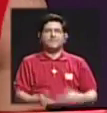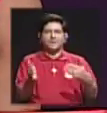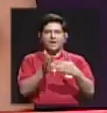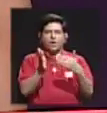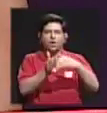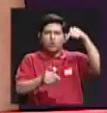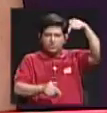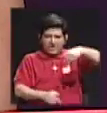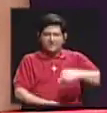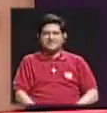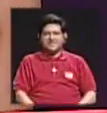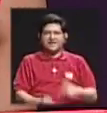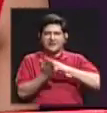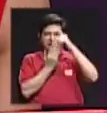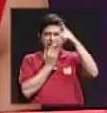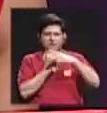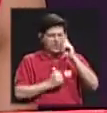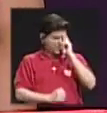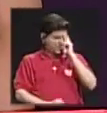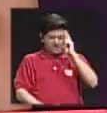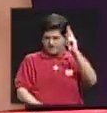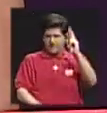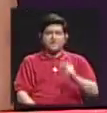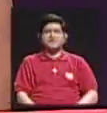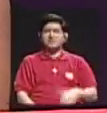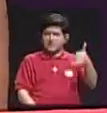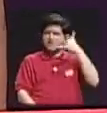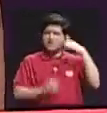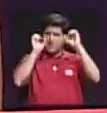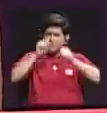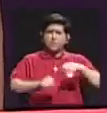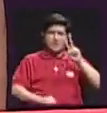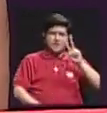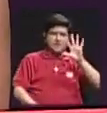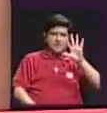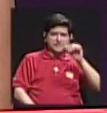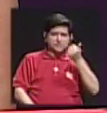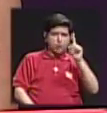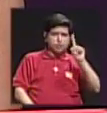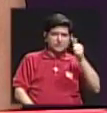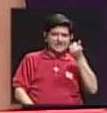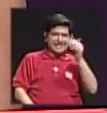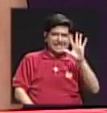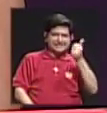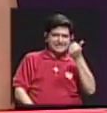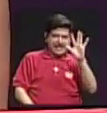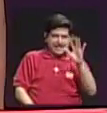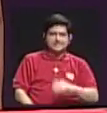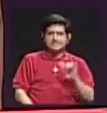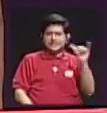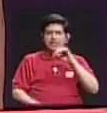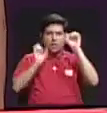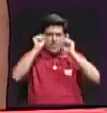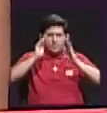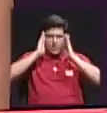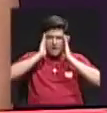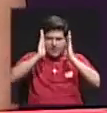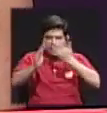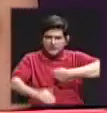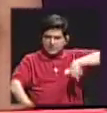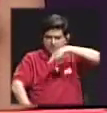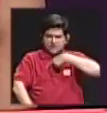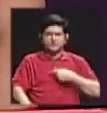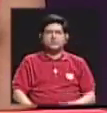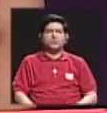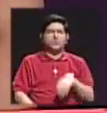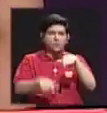Estamos de regreso en Irreverencias. Puede llamarnos al 2511 1515 y también puede seguirnos a